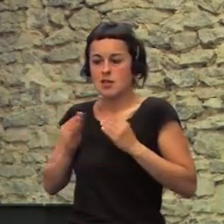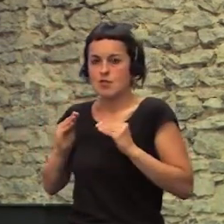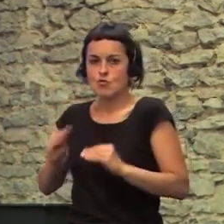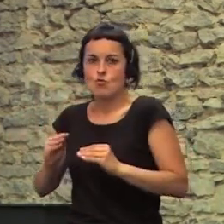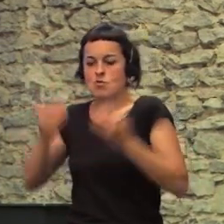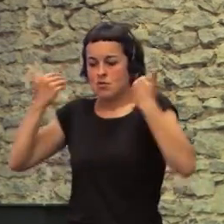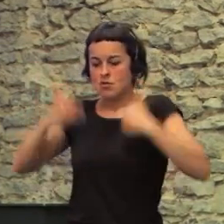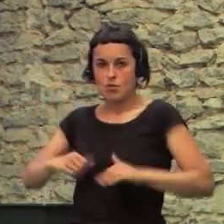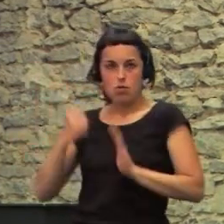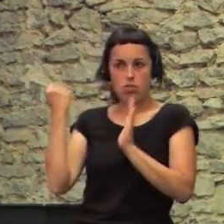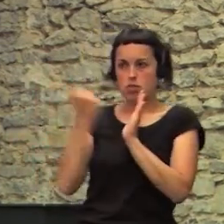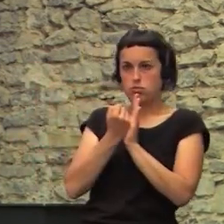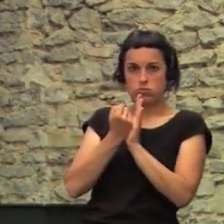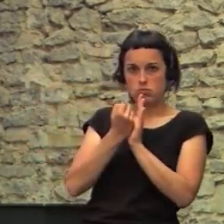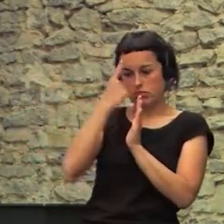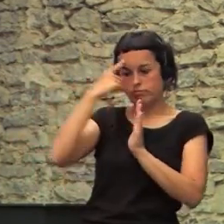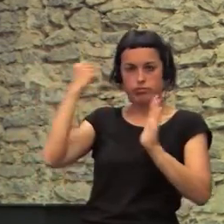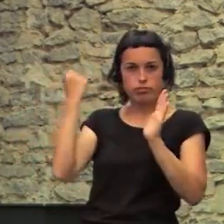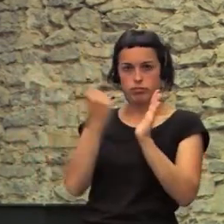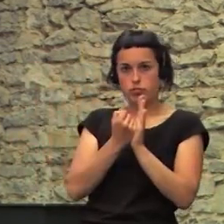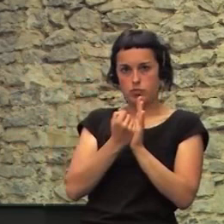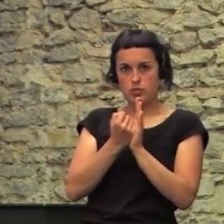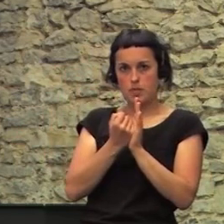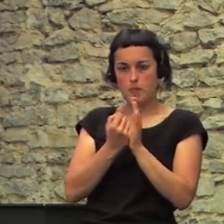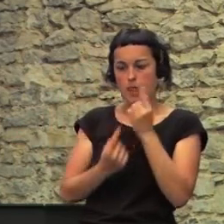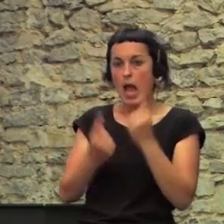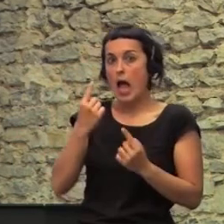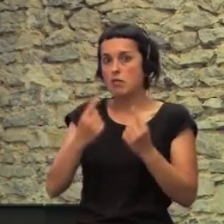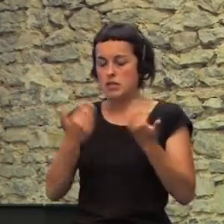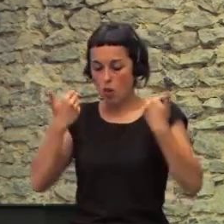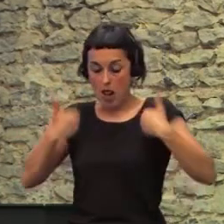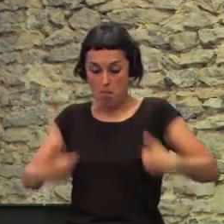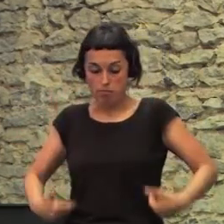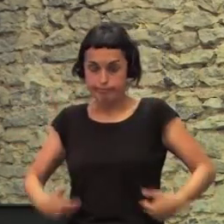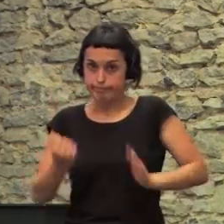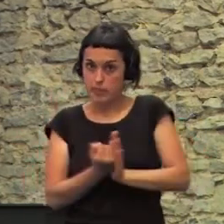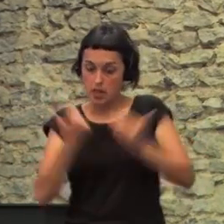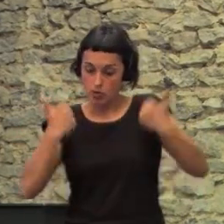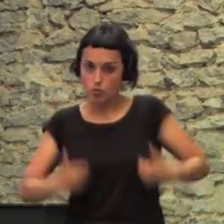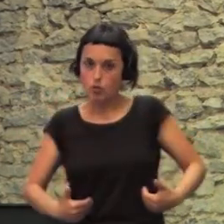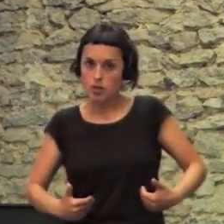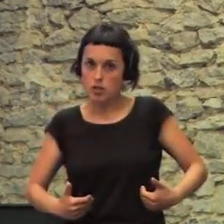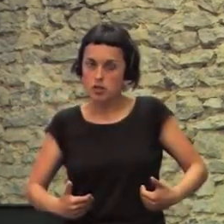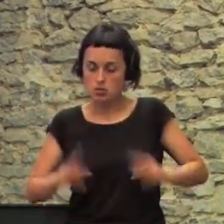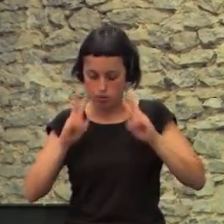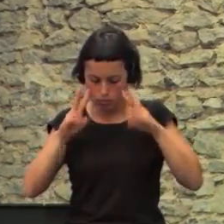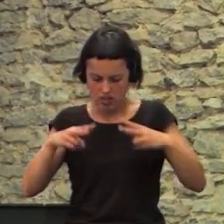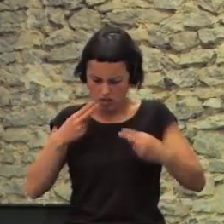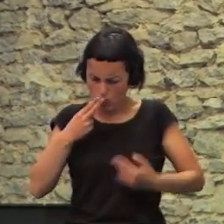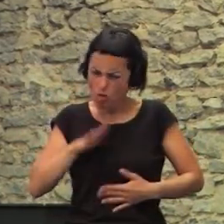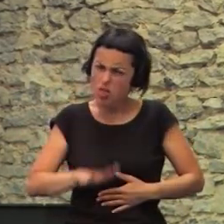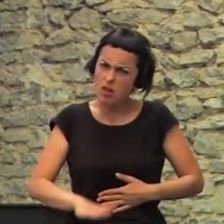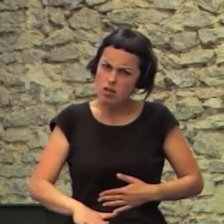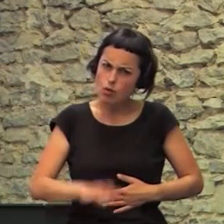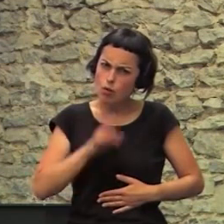cuerpos. Y en el caso eran esas marcas corporales inexplicables las que le llevaron a preguntarse por su niñez en el momento